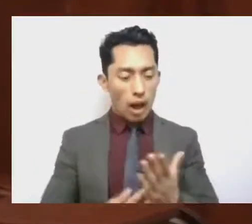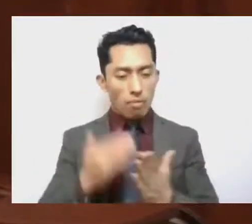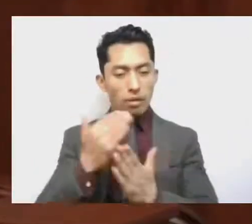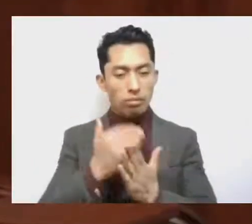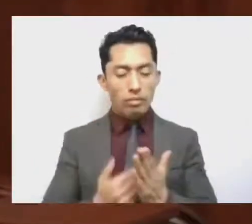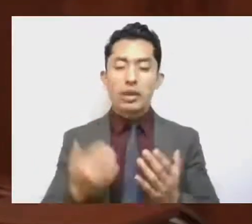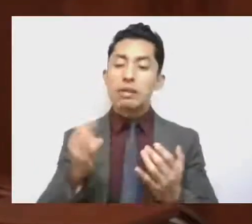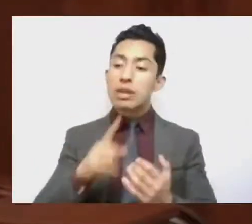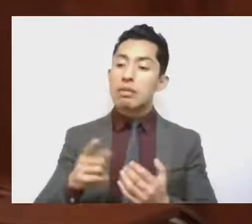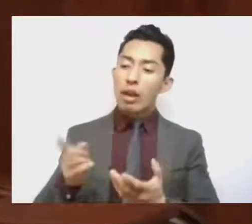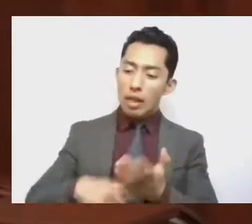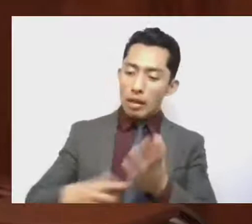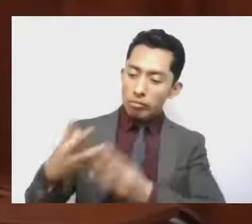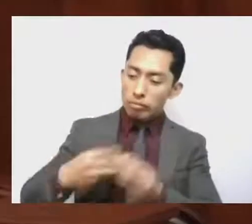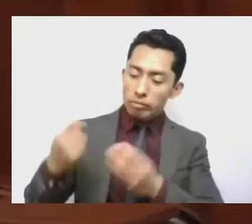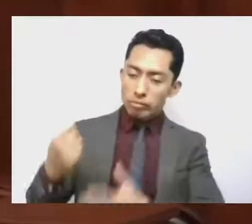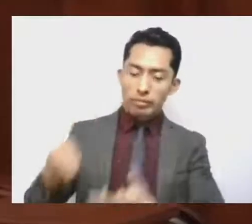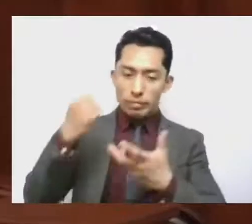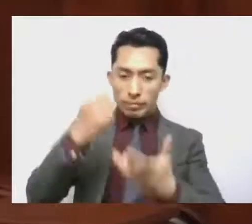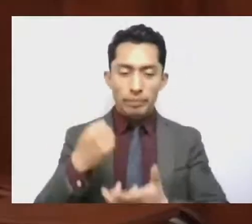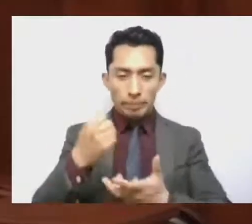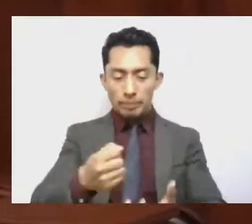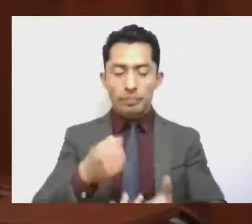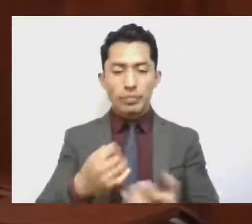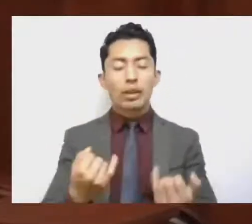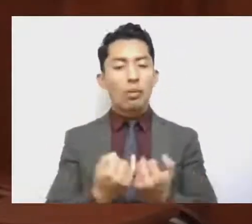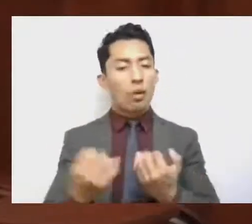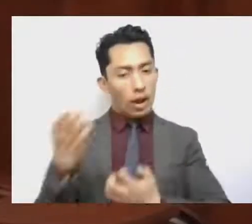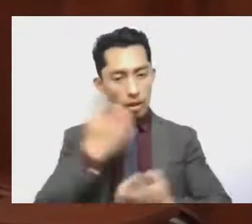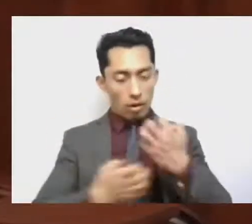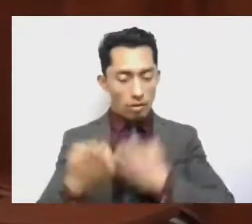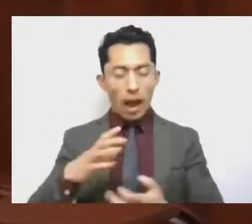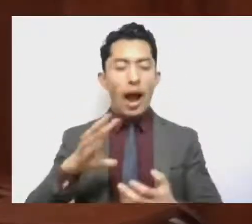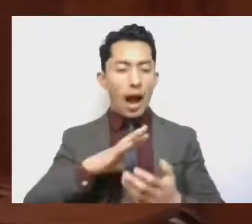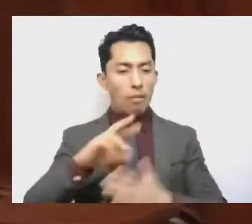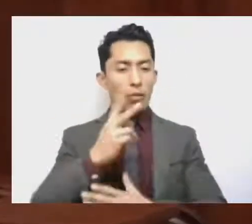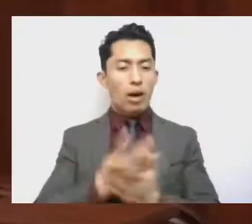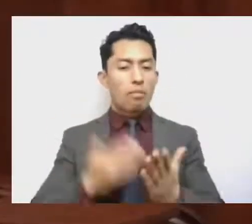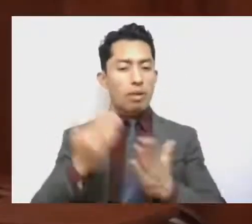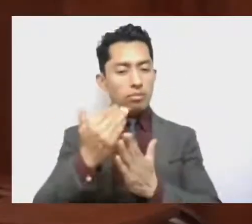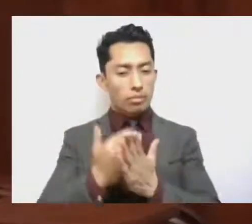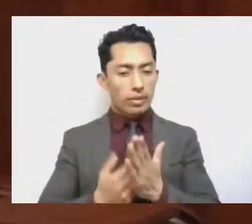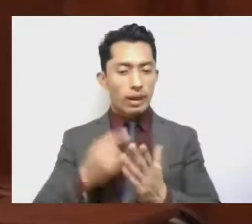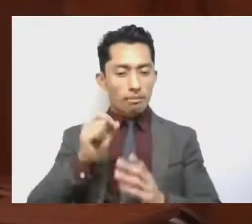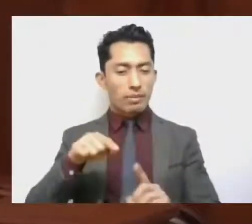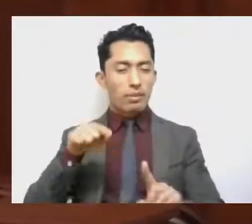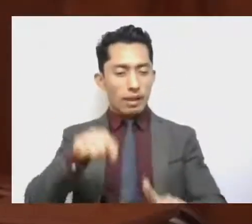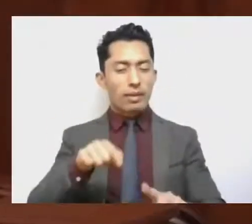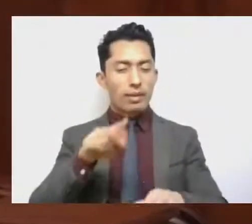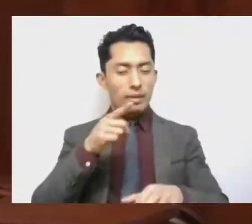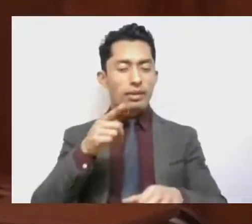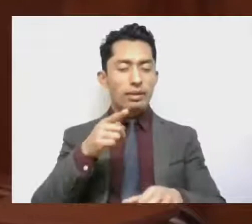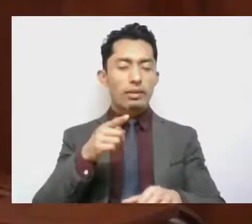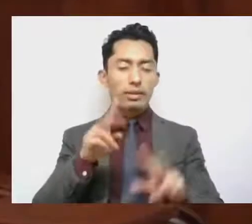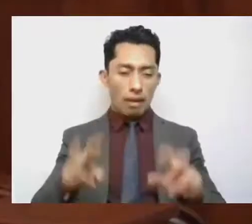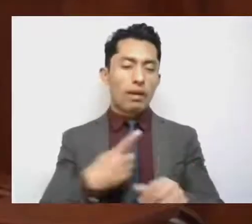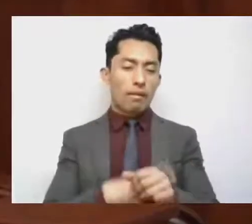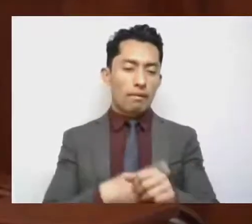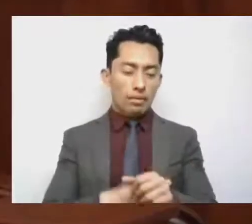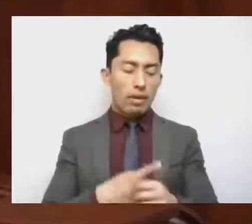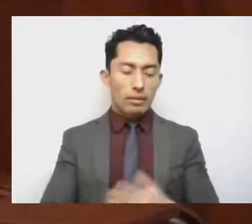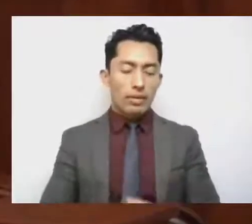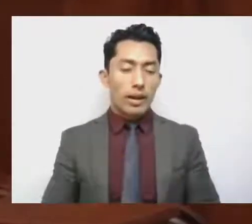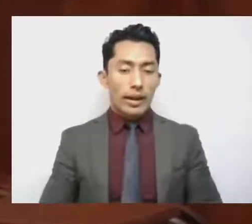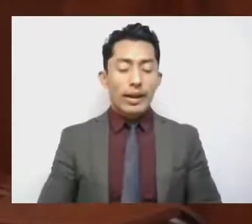presupuestos, así como la elaboración y evaluación de políticas públicas en la materia. Este razonamiento nos